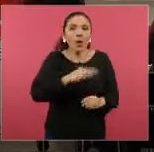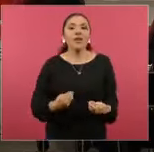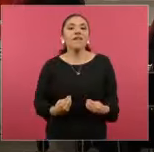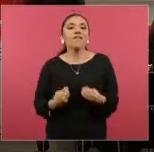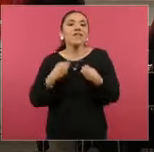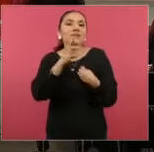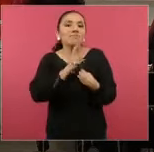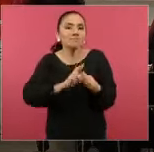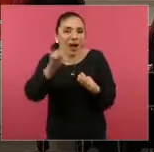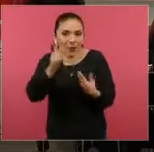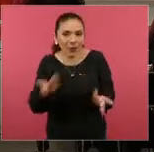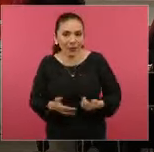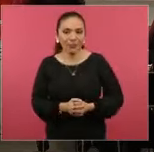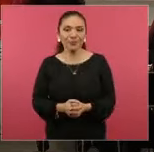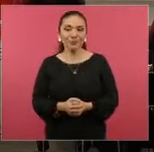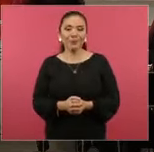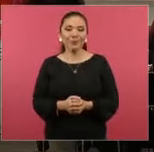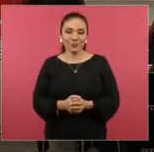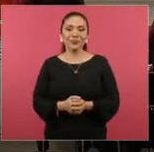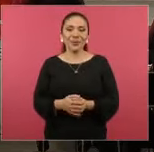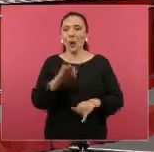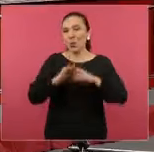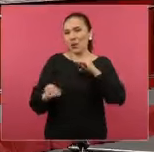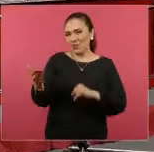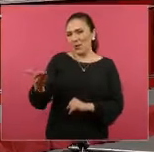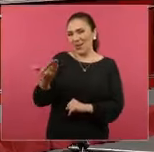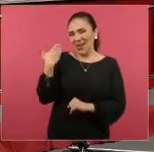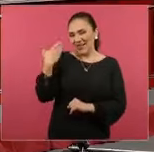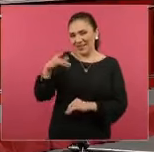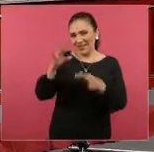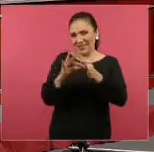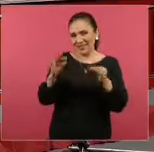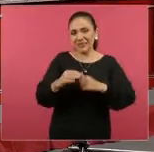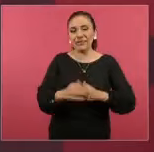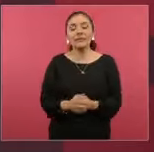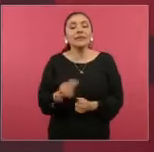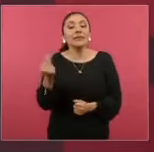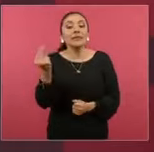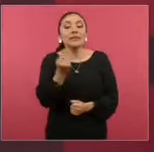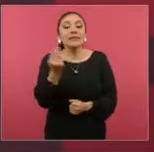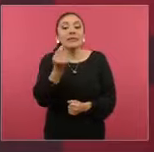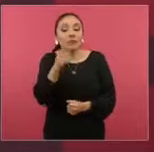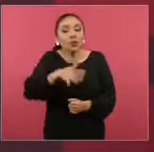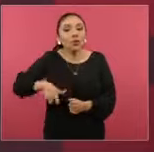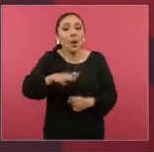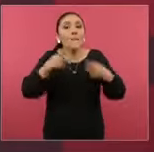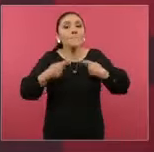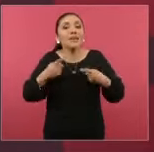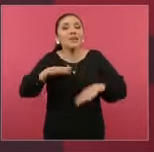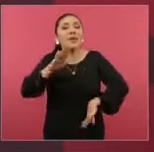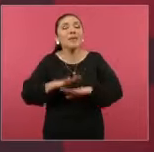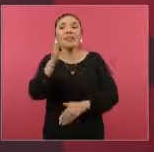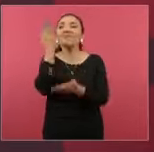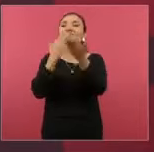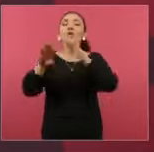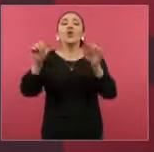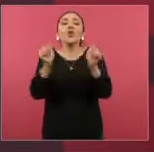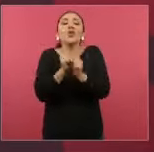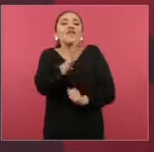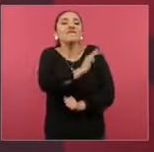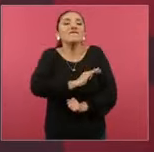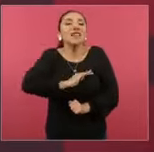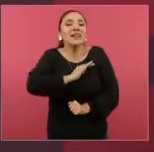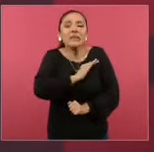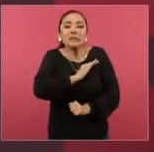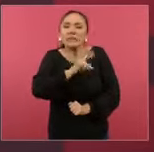mejor. Decía la última parte de la intervención del doctor Díaz Barriga, necesitamos que sean felices. Y efectivamente, la felicidad